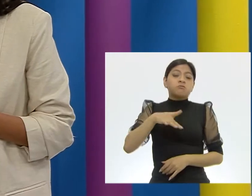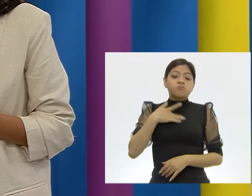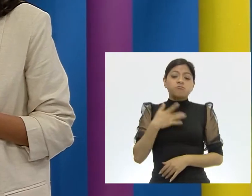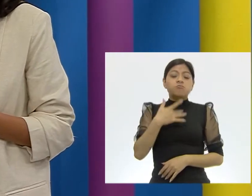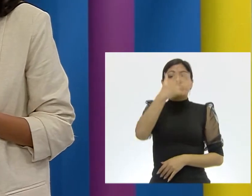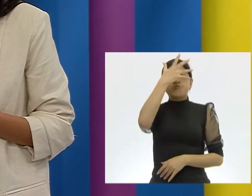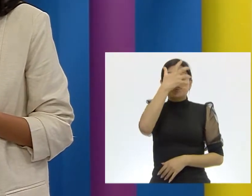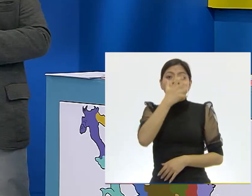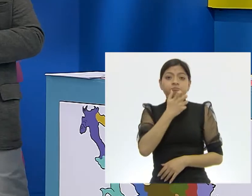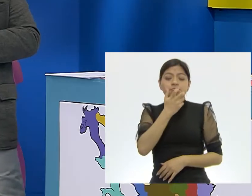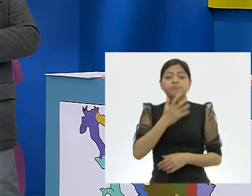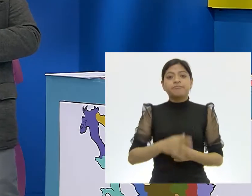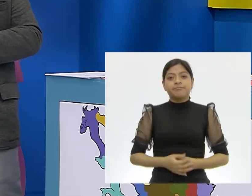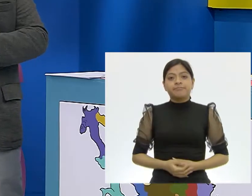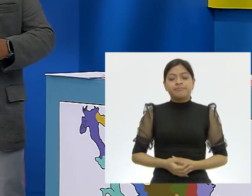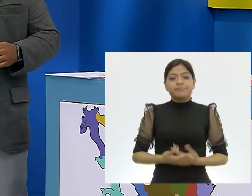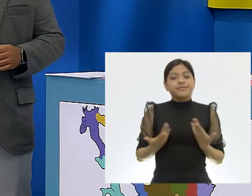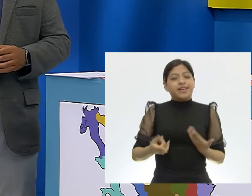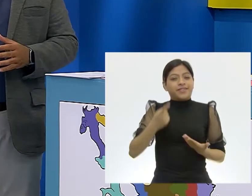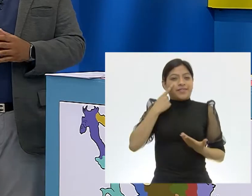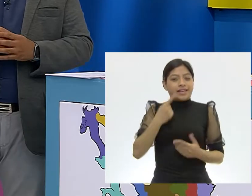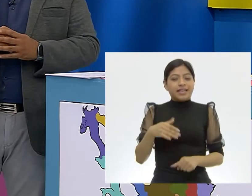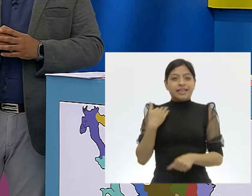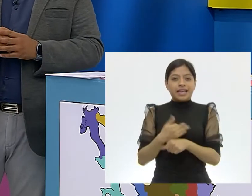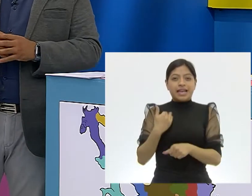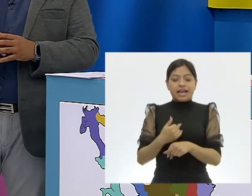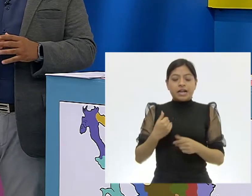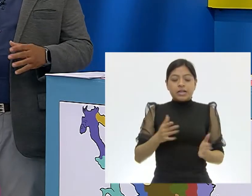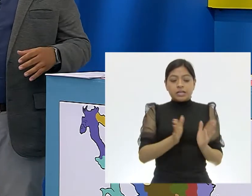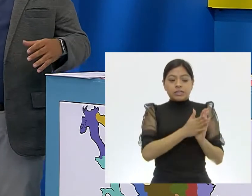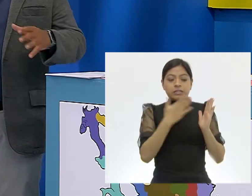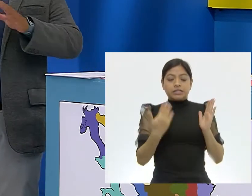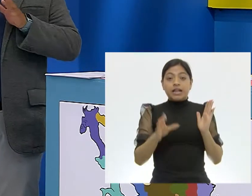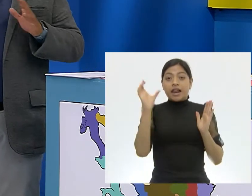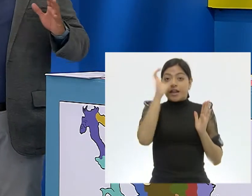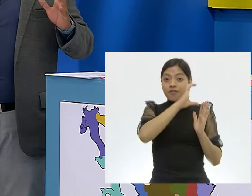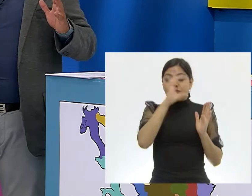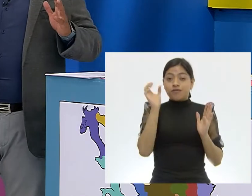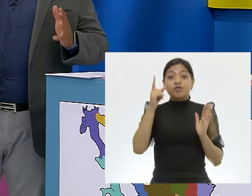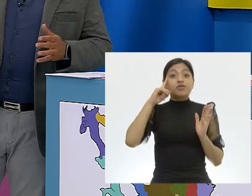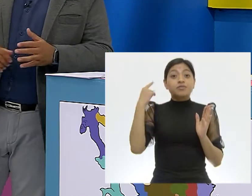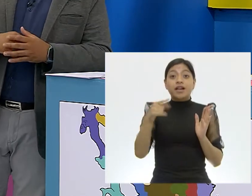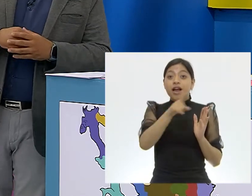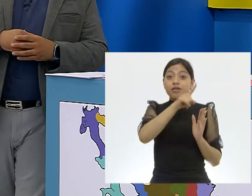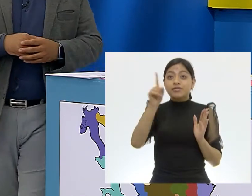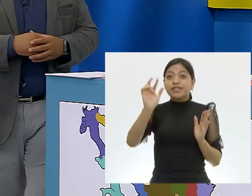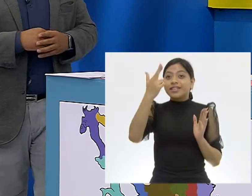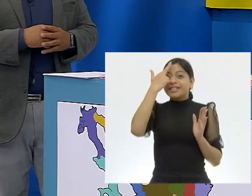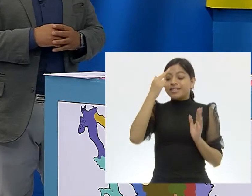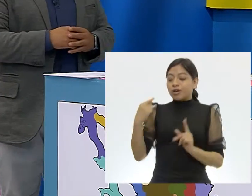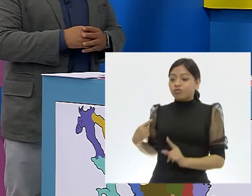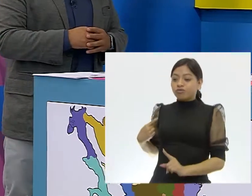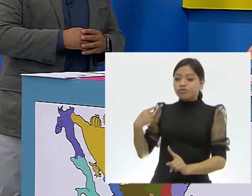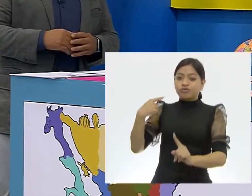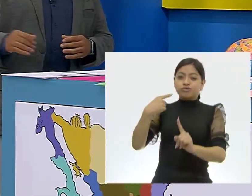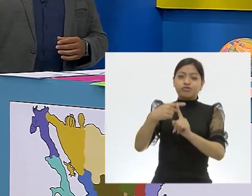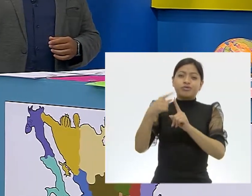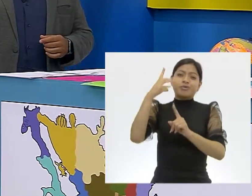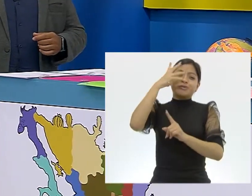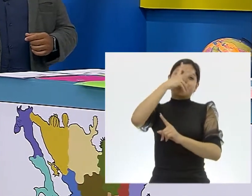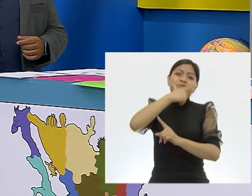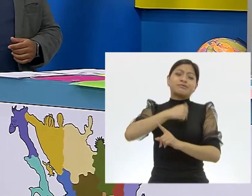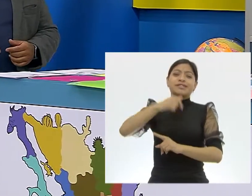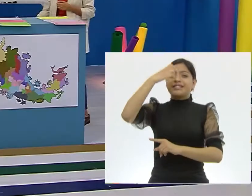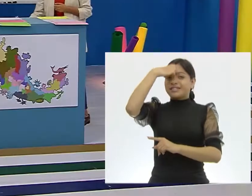melancólica. Ay, pues, ¿qué te parece si revisamos el álbum de fotografías que hicimos para recordar lo mejor de nuestros aprendizajes y